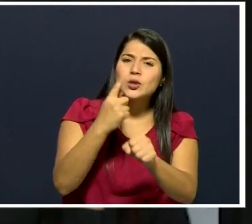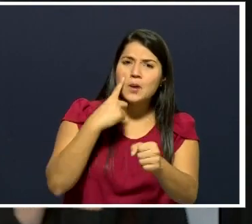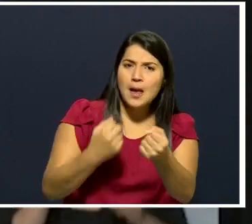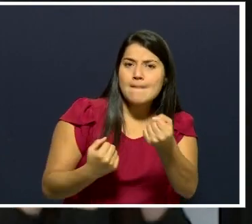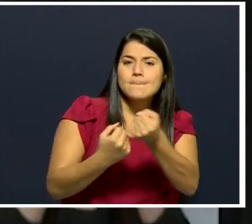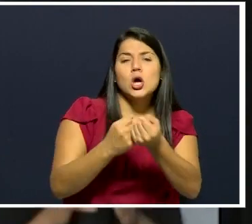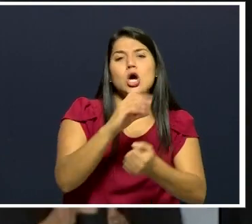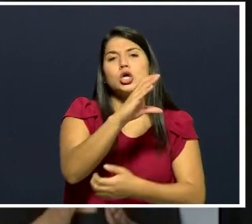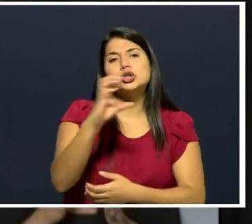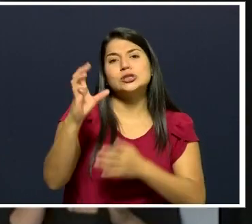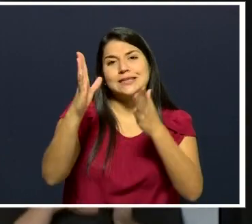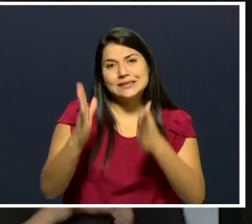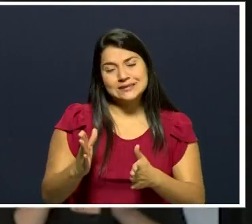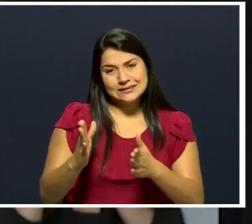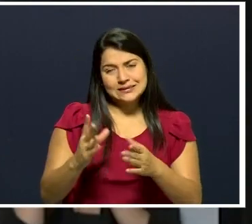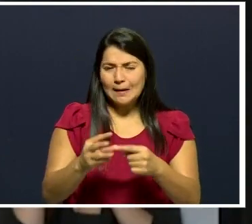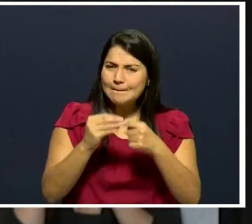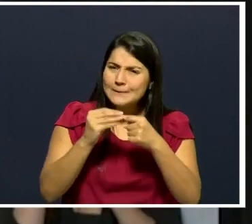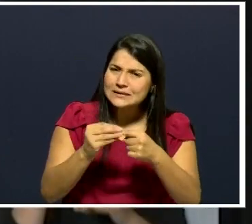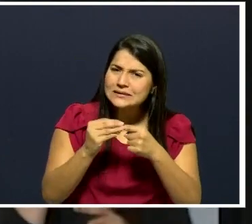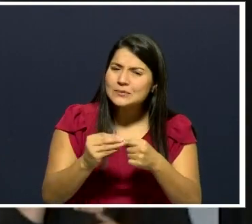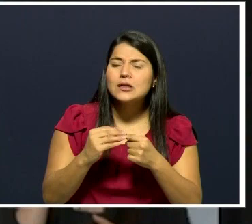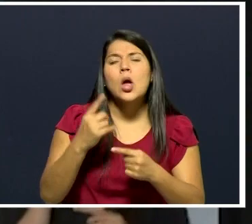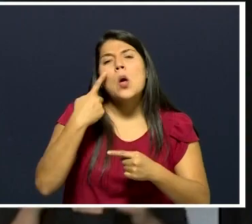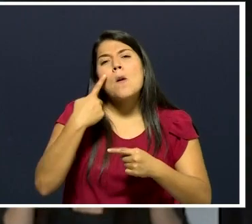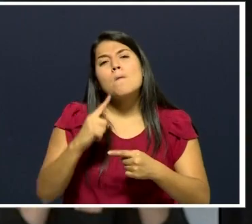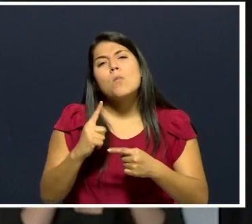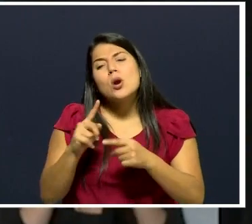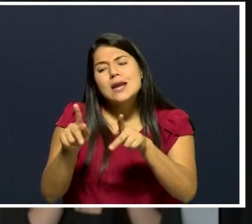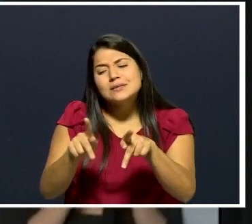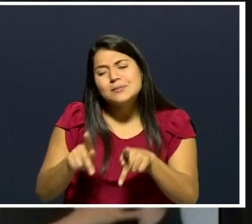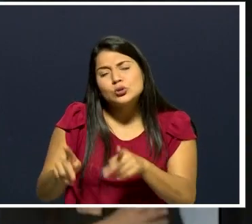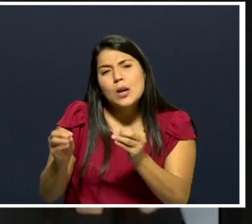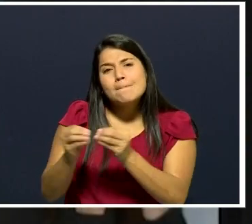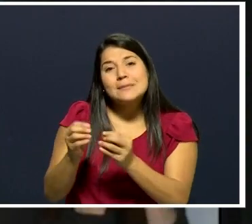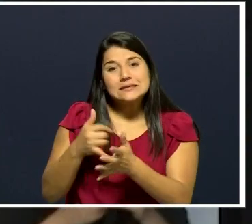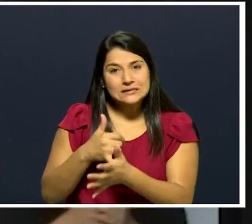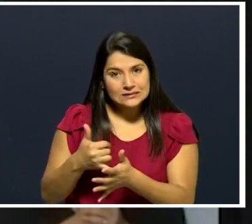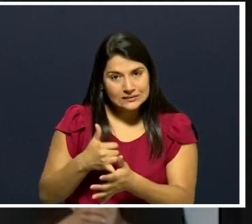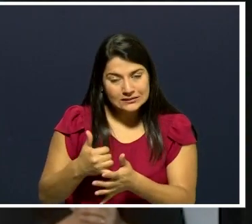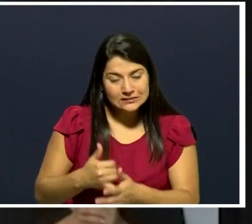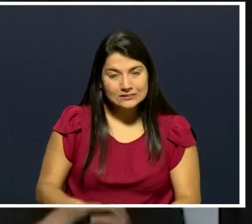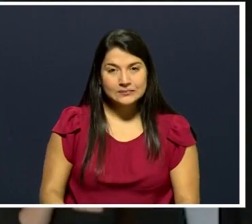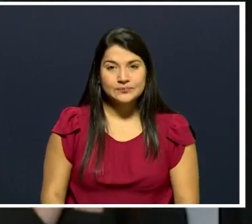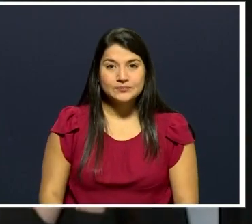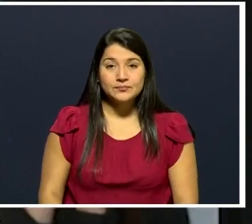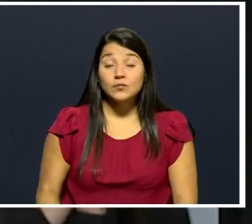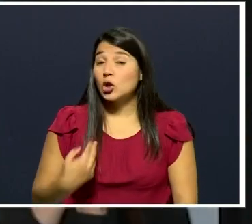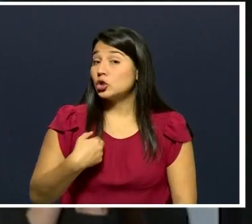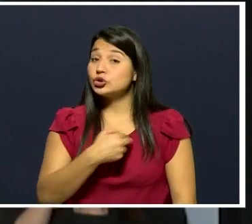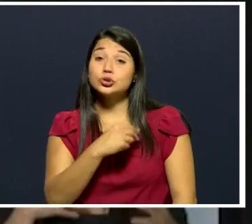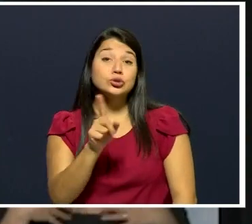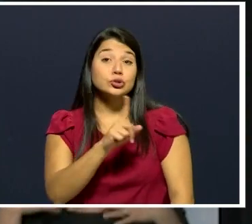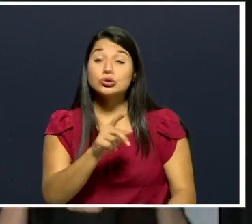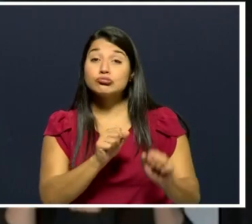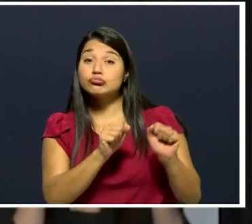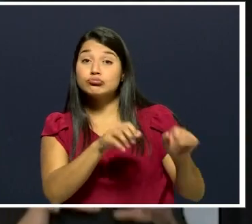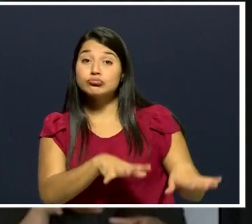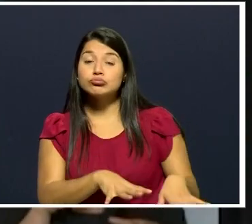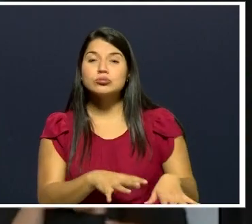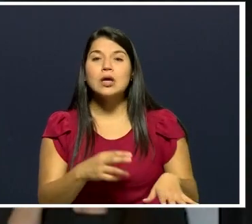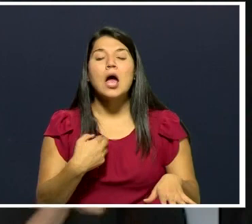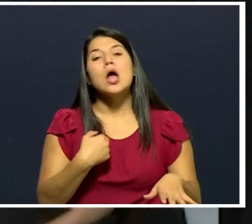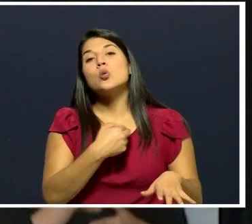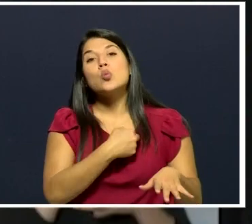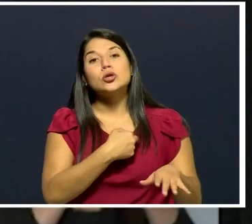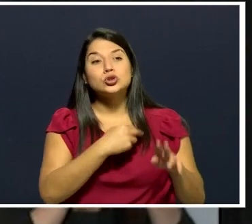costarricenses, especialmente por los más desprotegidos. No renunciaremos a nuestra